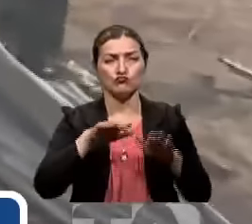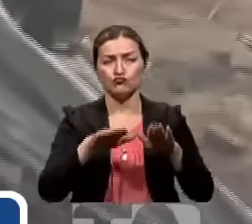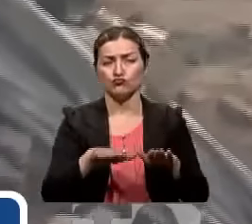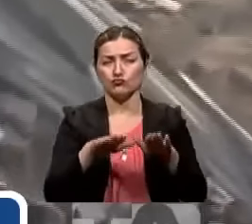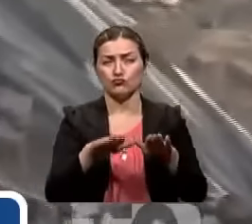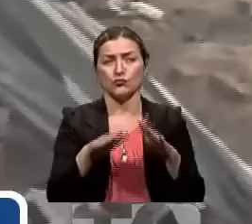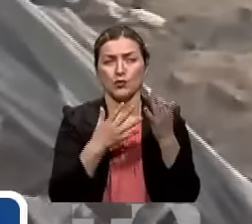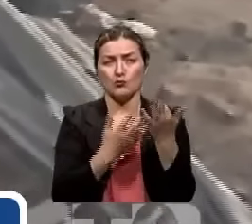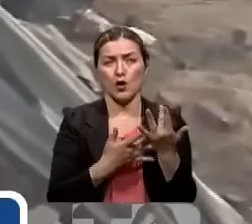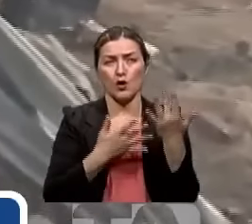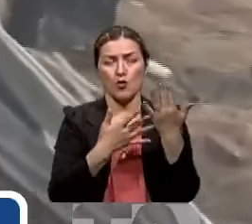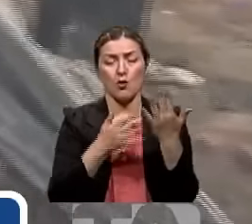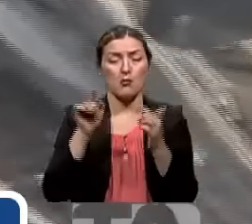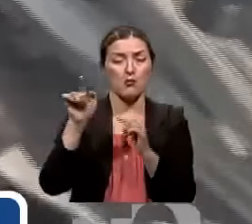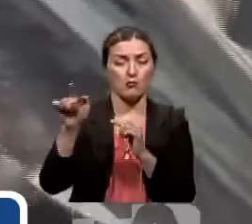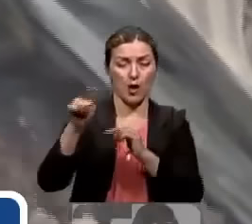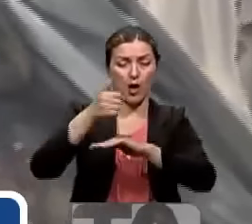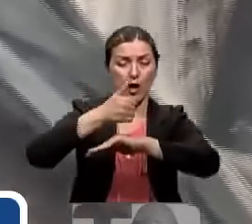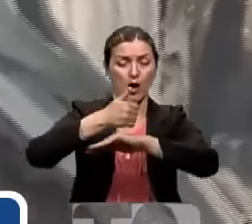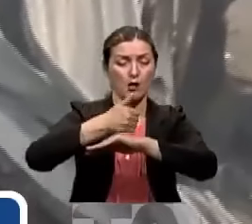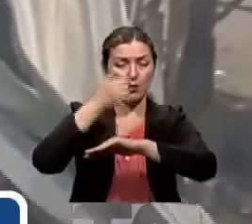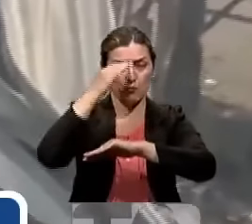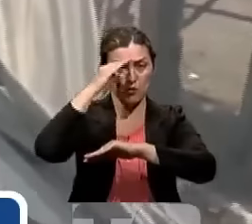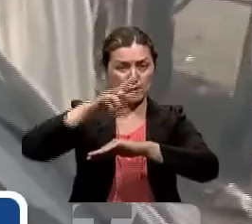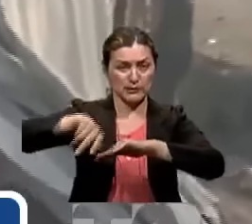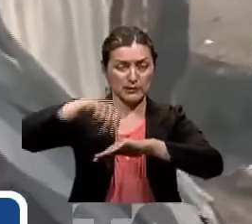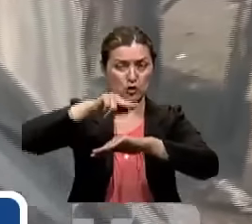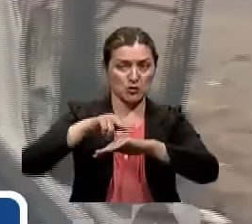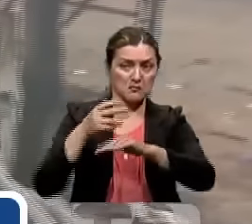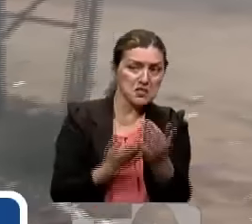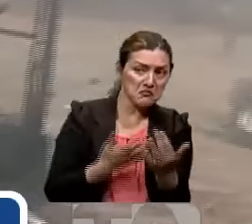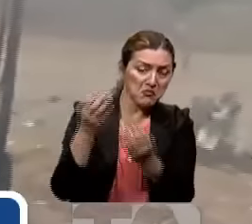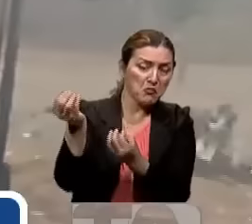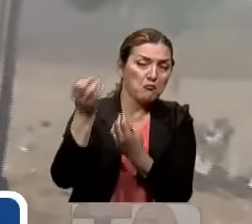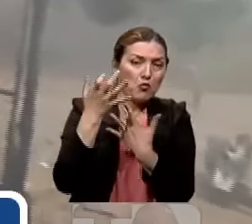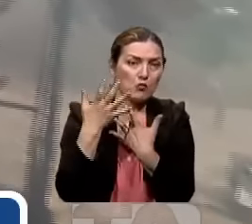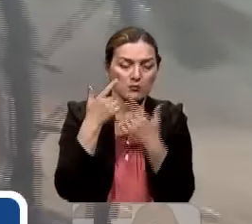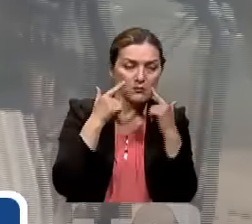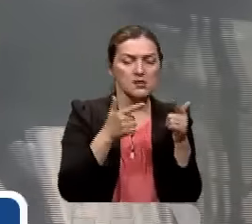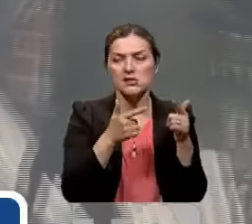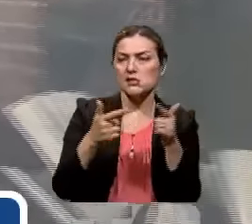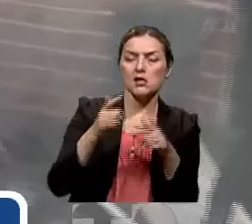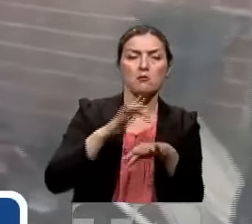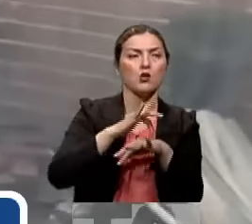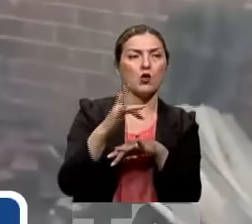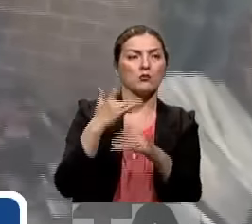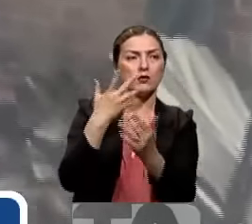también de un pronunciamiento por parte de la Policía Nacional, quienes estuvieron acá en